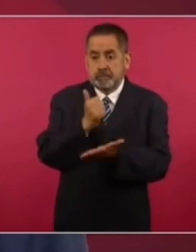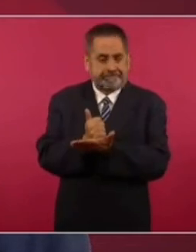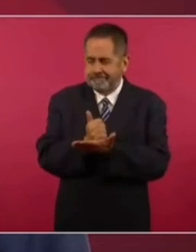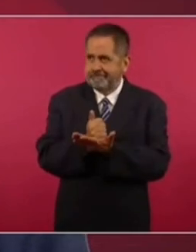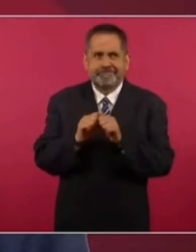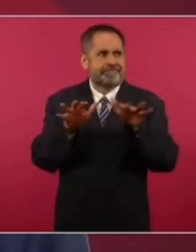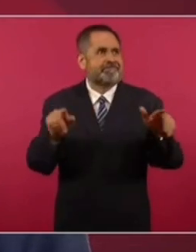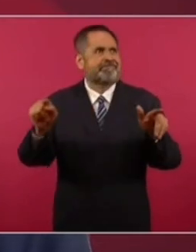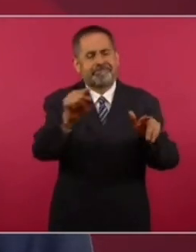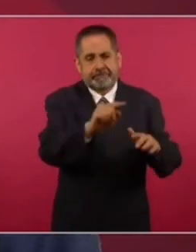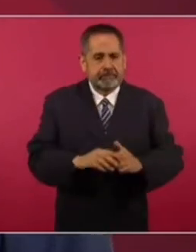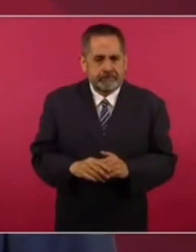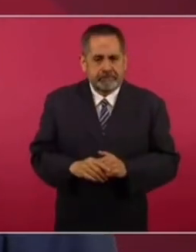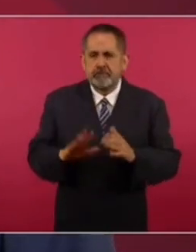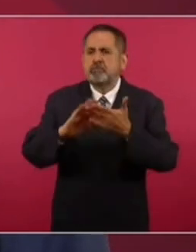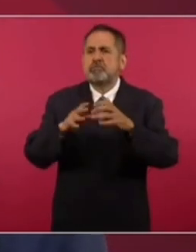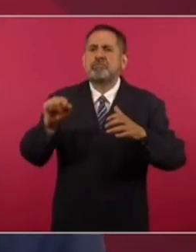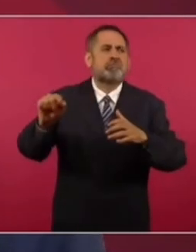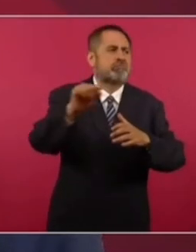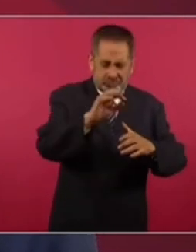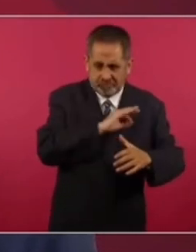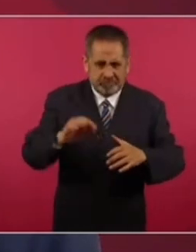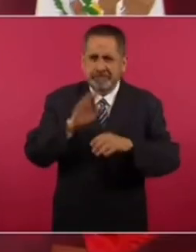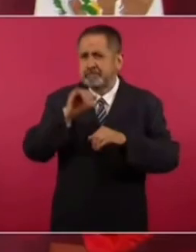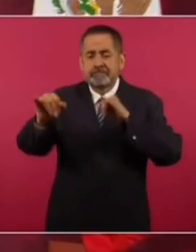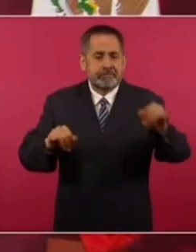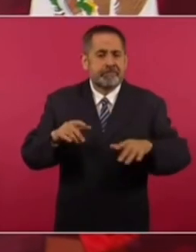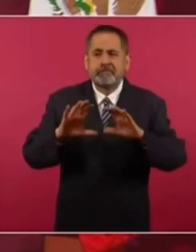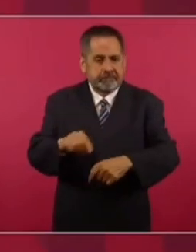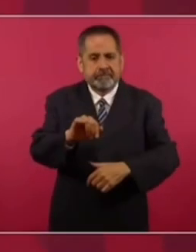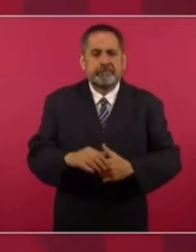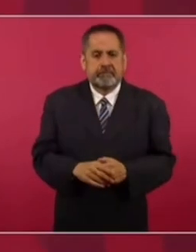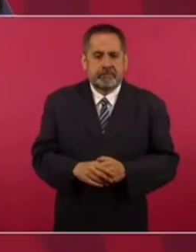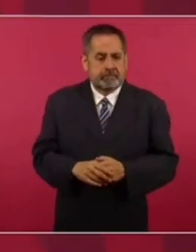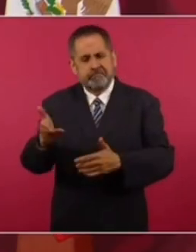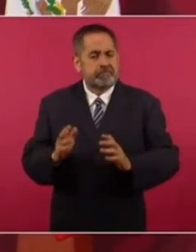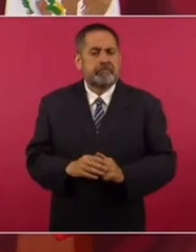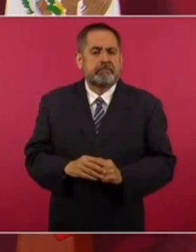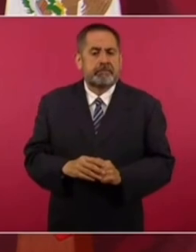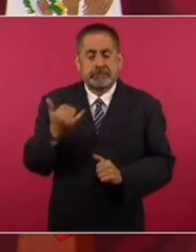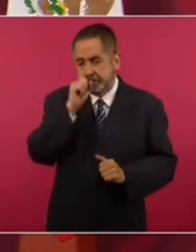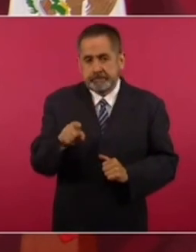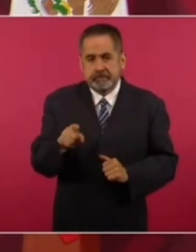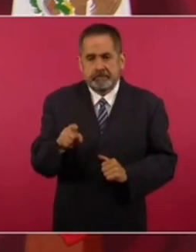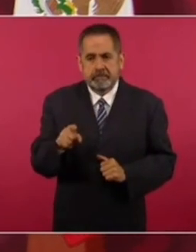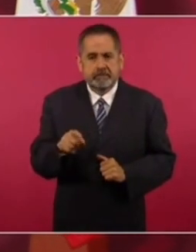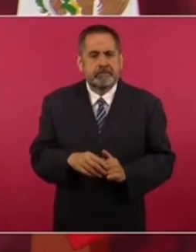ciudades, en las comunidades más apartadas, en el medio rural, estamos en eso. Y